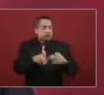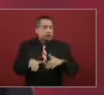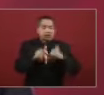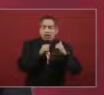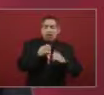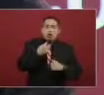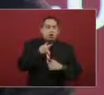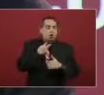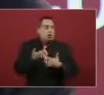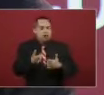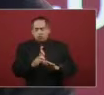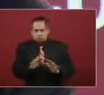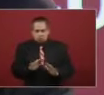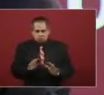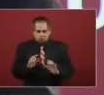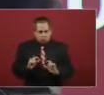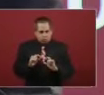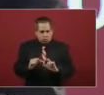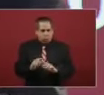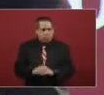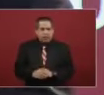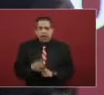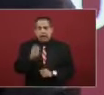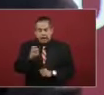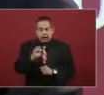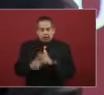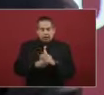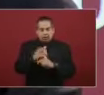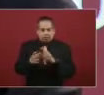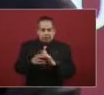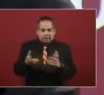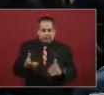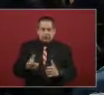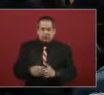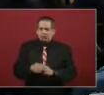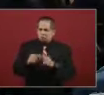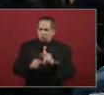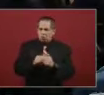no se afecte la economía nacional. Entonces, eso es lo que estamos haciendo.